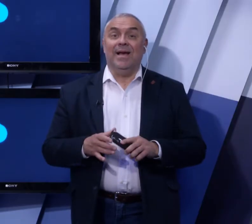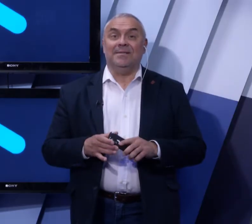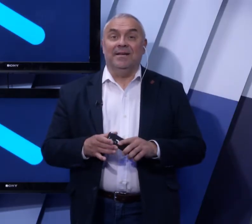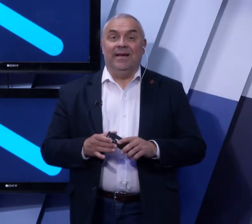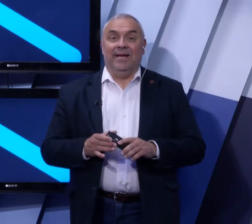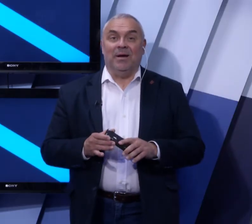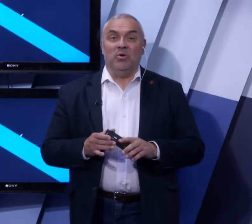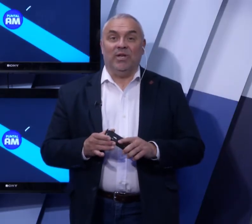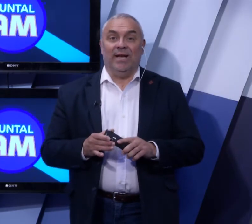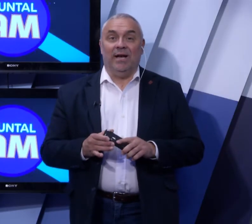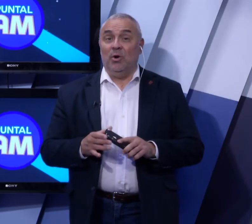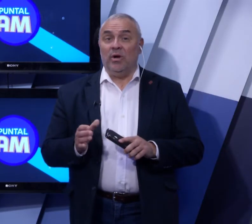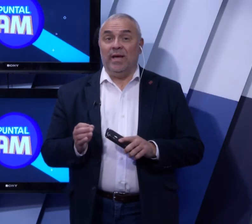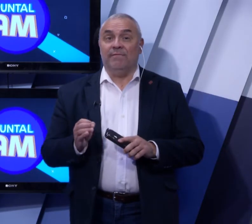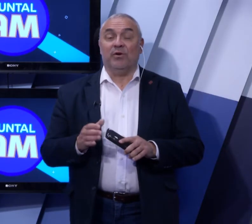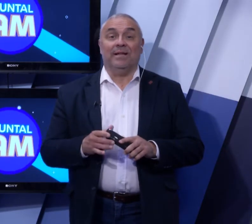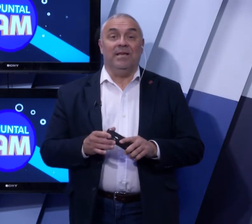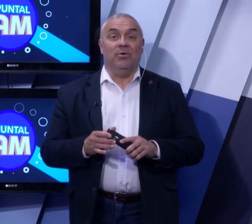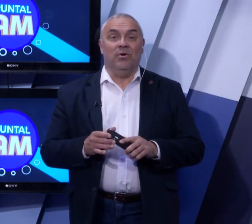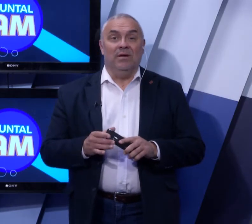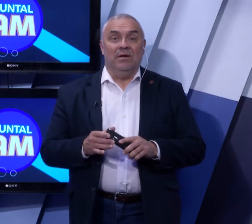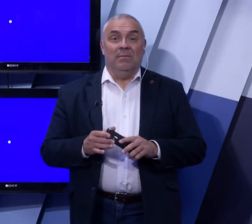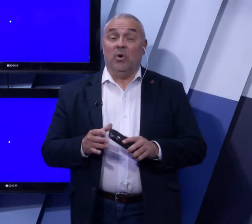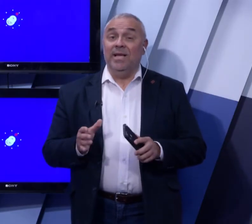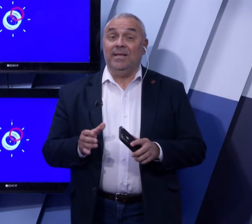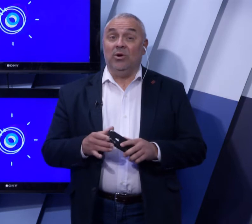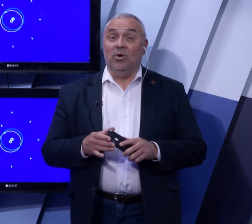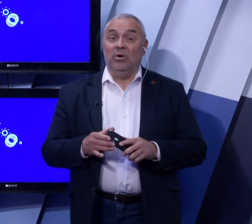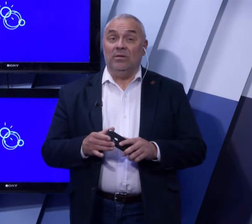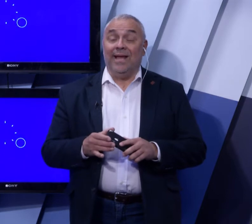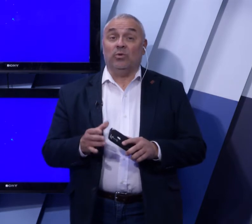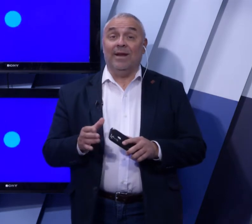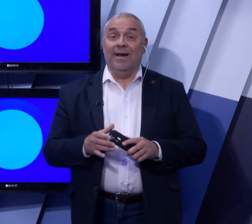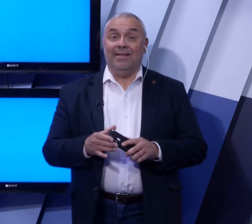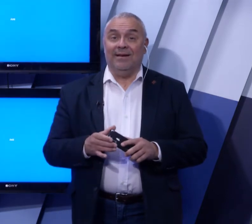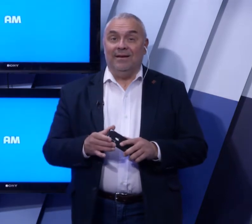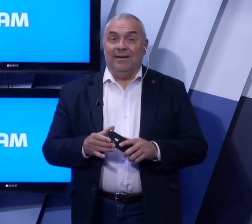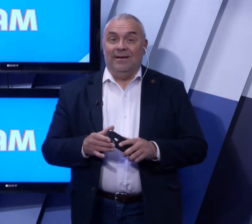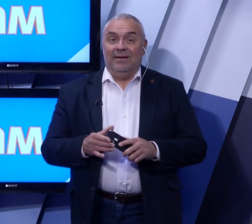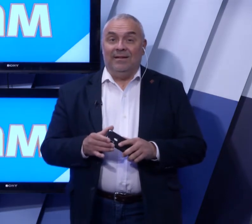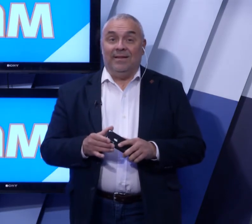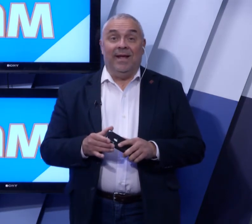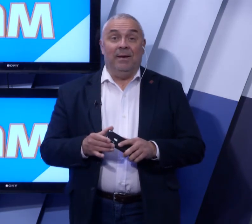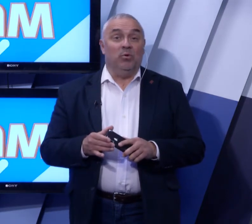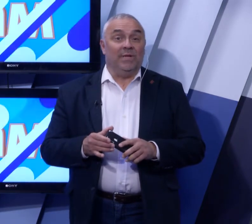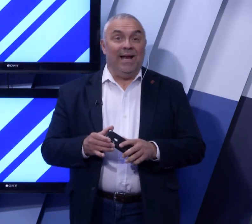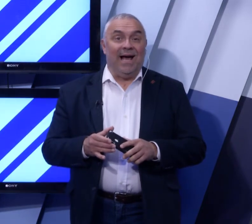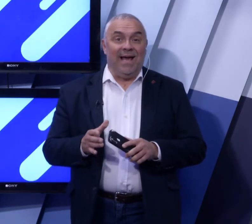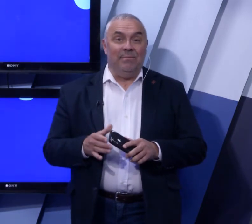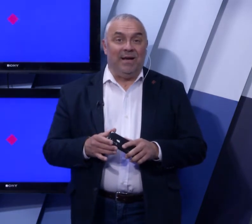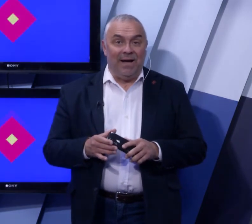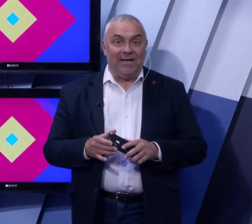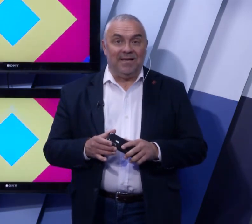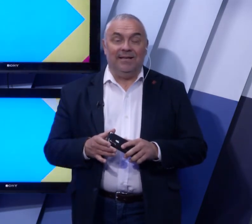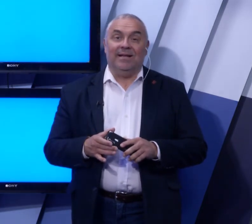Muy buenos días, estamos en el bloque informativo, político, de actualidad, de Puntal